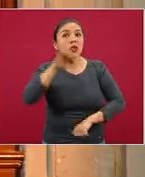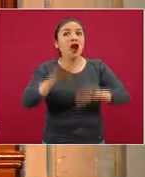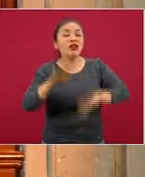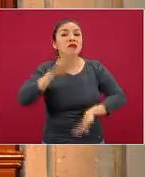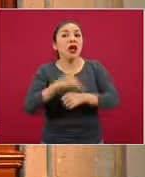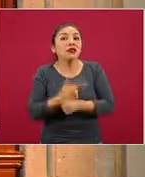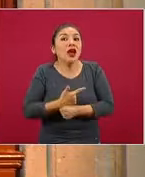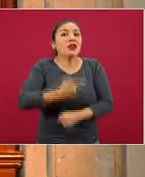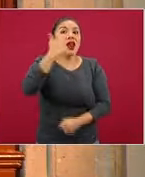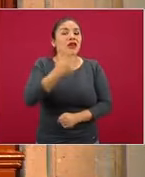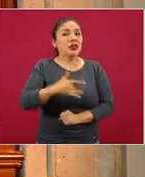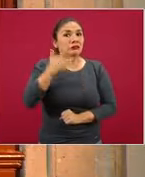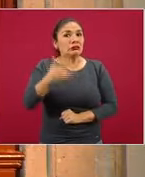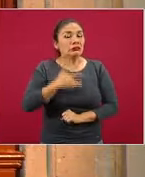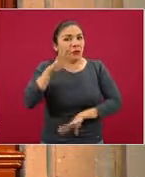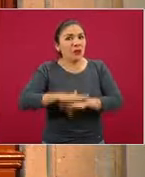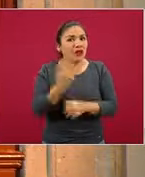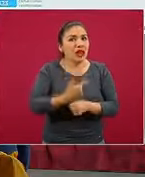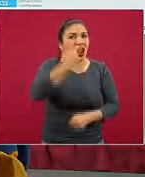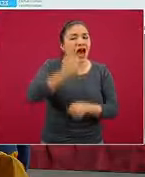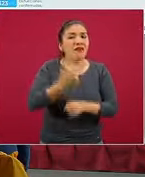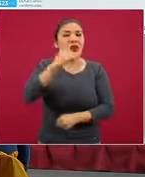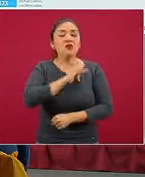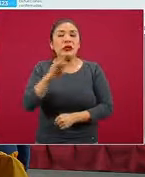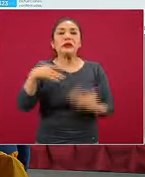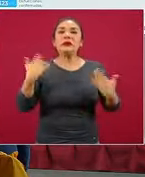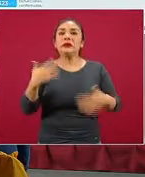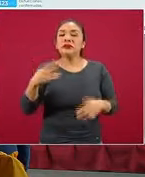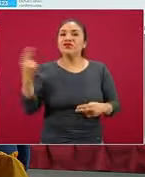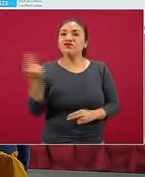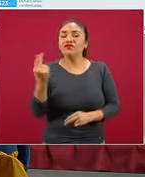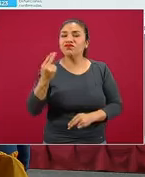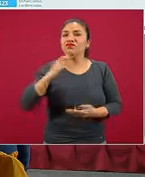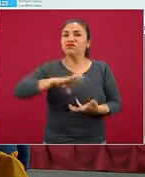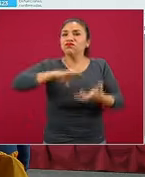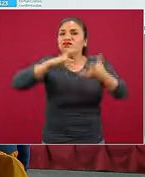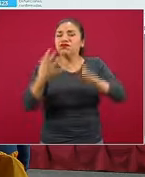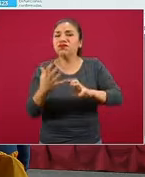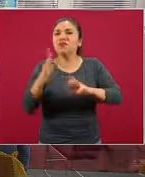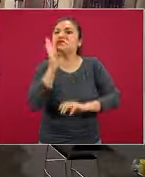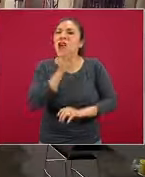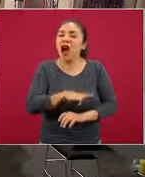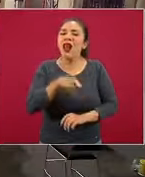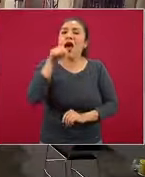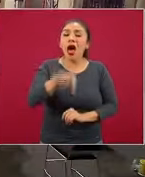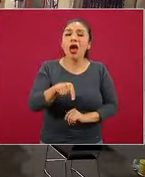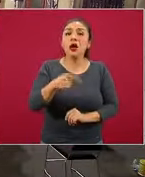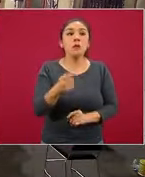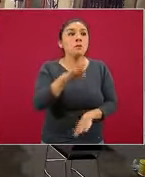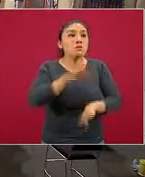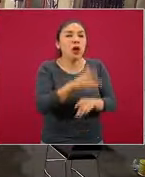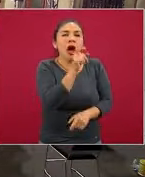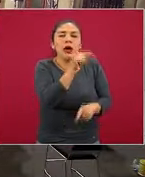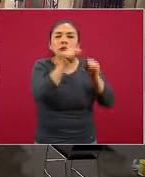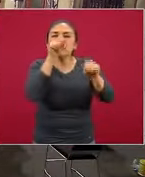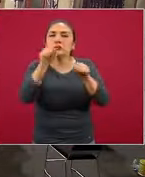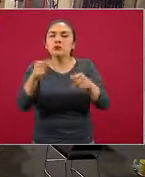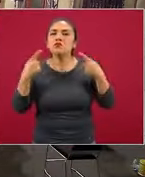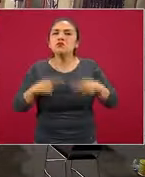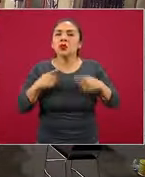complicarse, da signos, síntomas de alarma, tiene una evolución tórpida y, sobre todo, en aquellas personas que